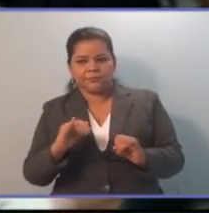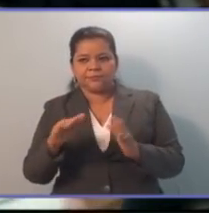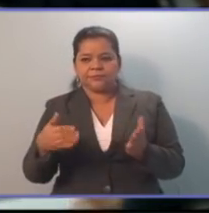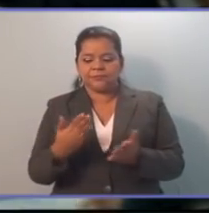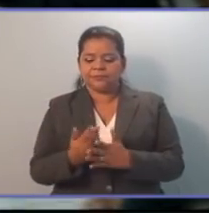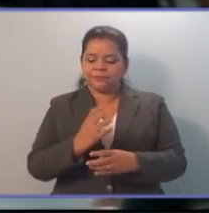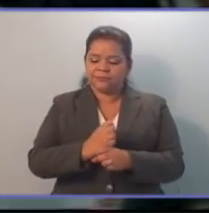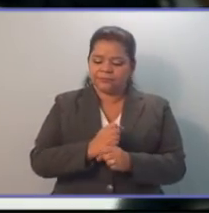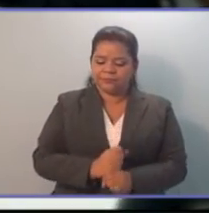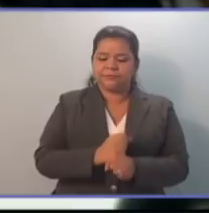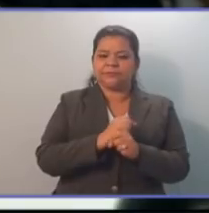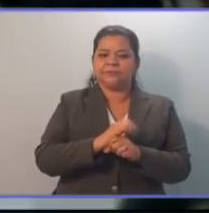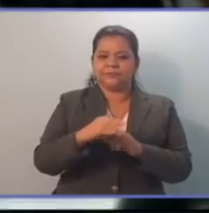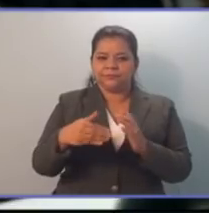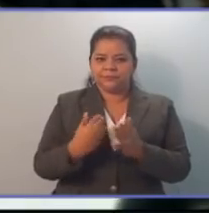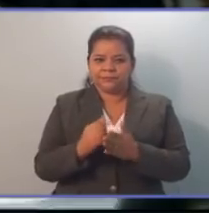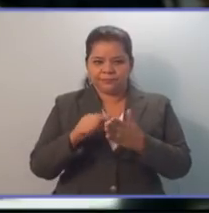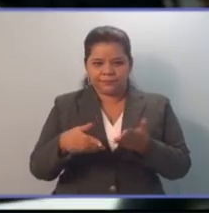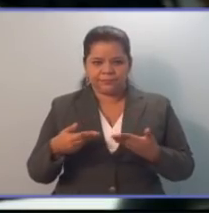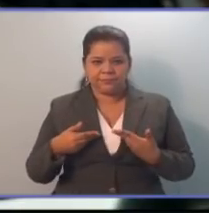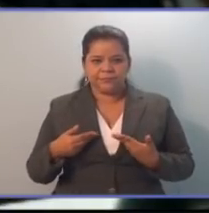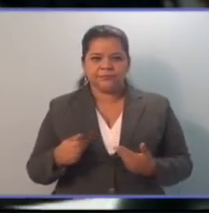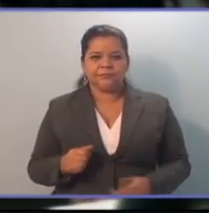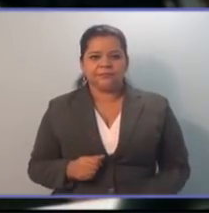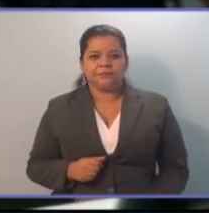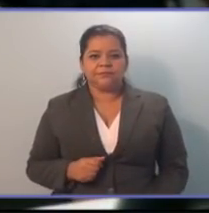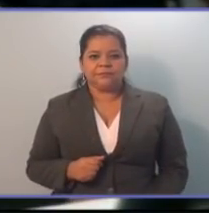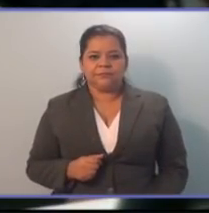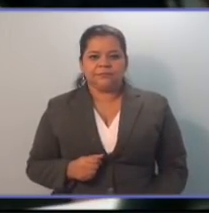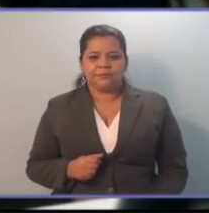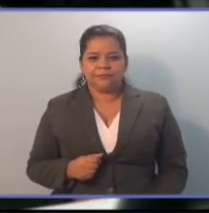la garantía del Estado de Derecho.